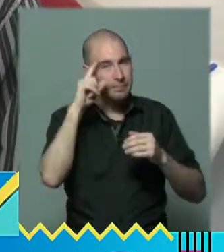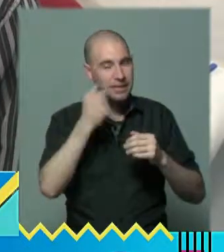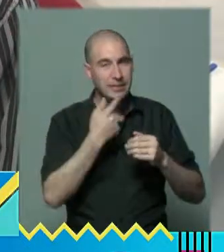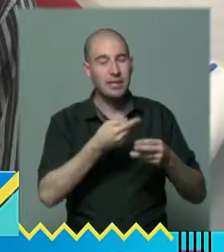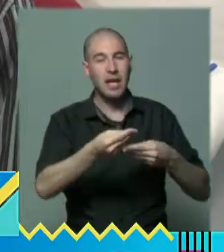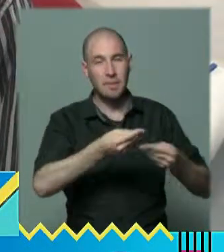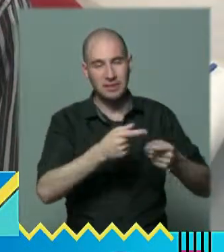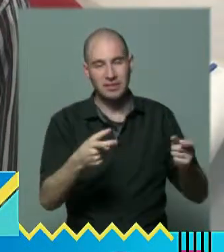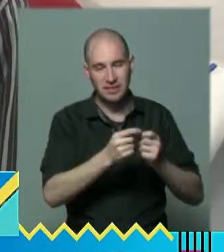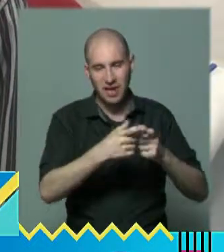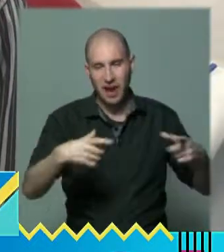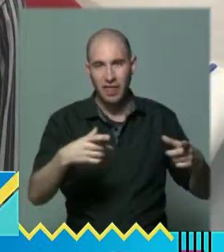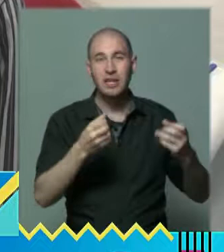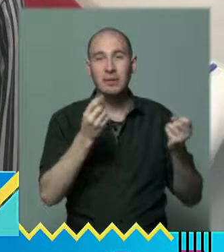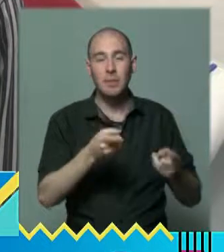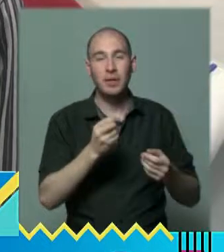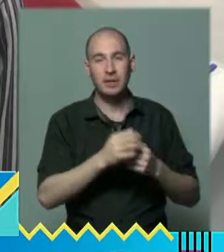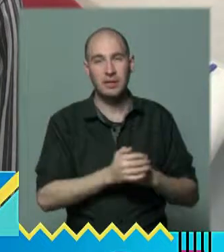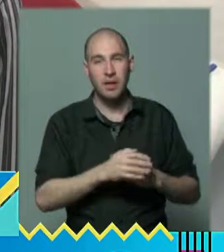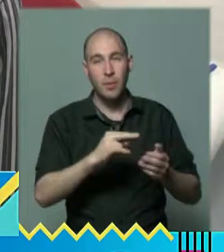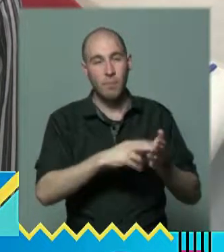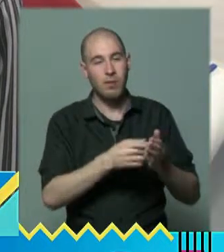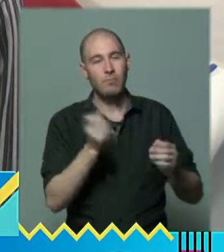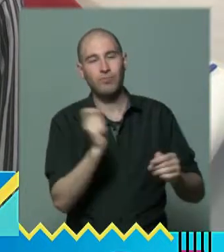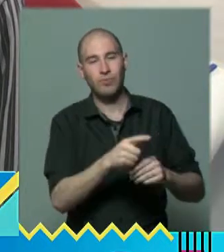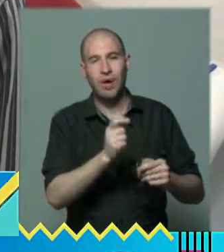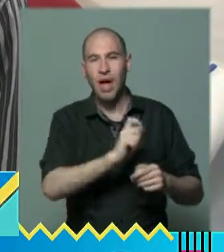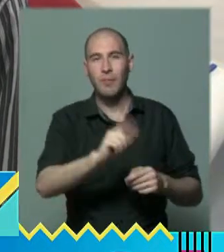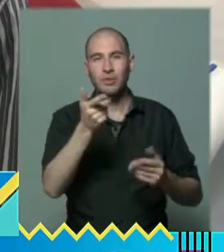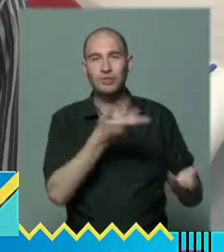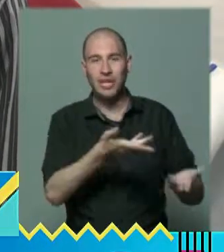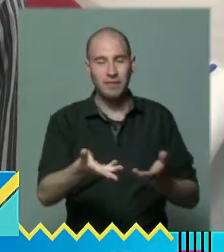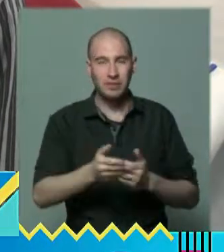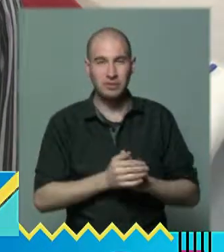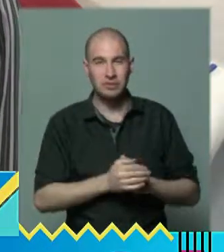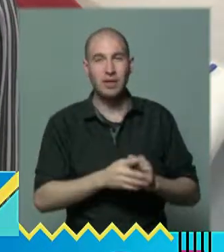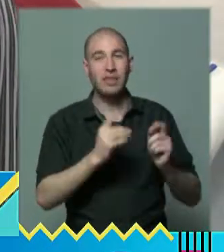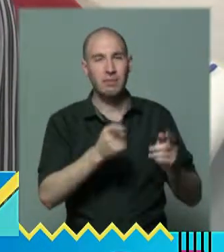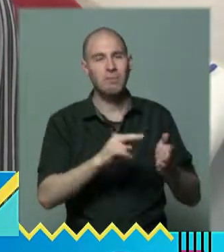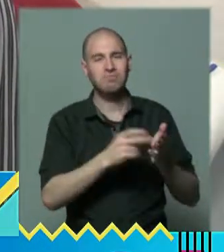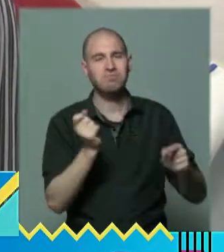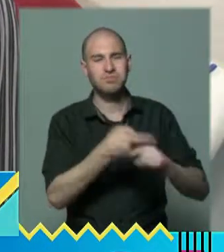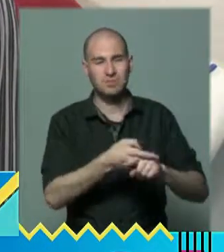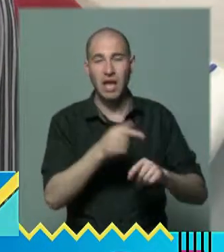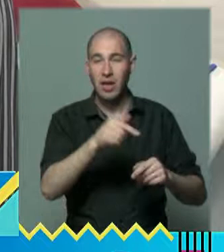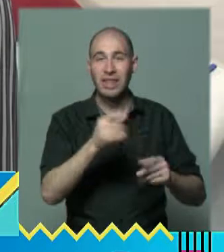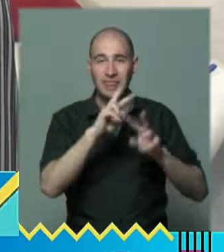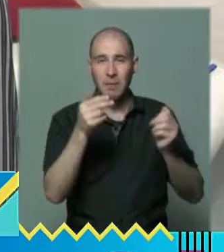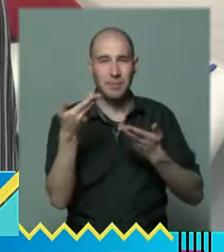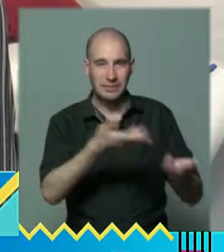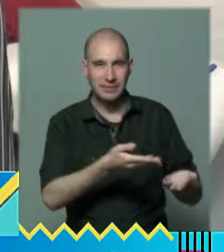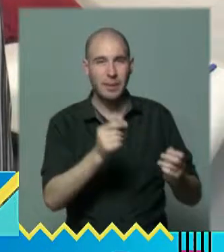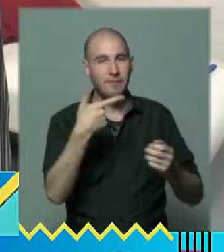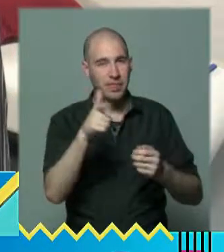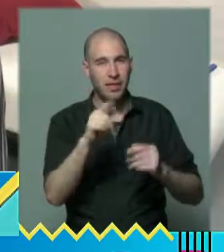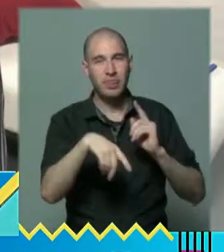y medianos productores, porque también el hecho de afectarlos en cuanto a estos aumentos de servicio, de algún modo los ve perjudicados. Presentamos el tema con un